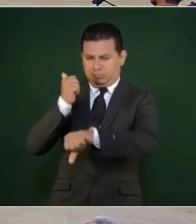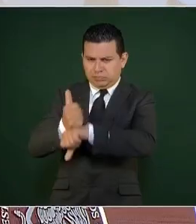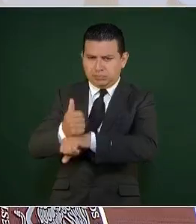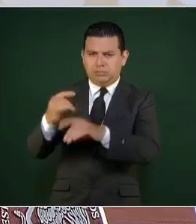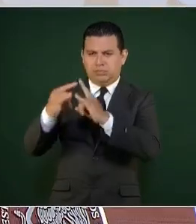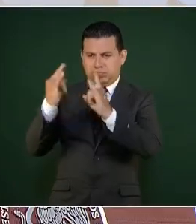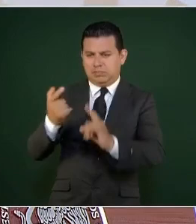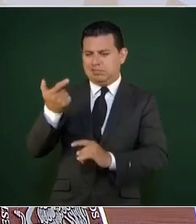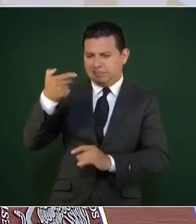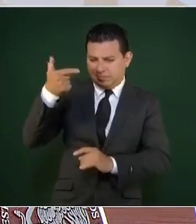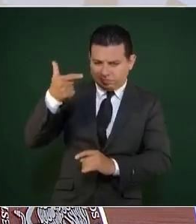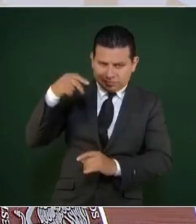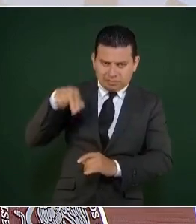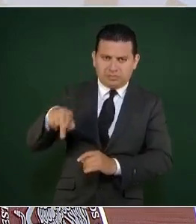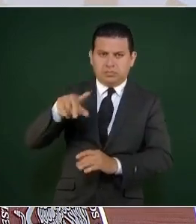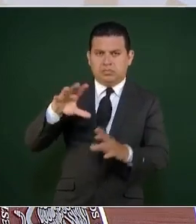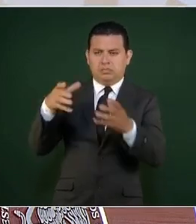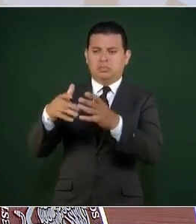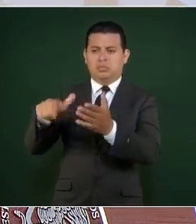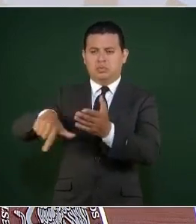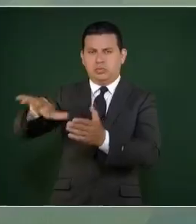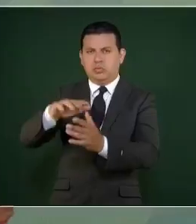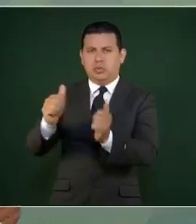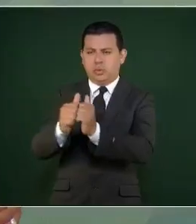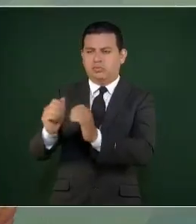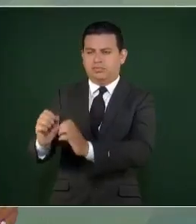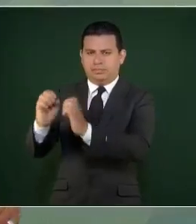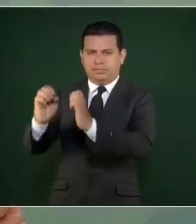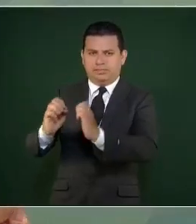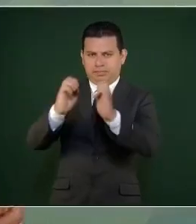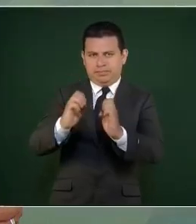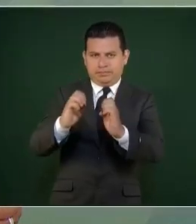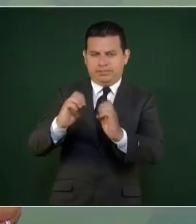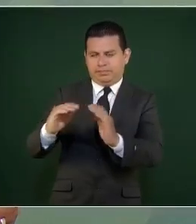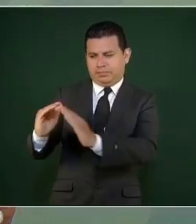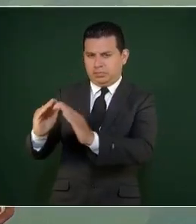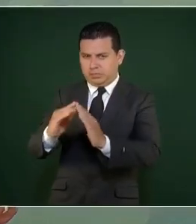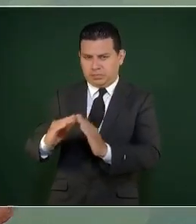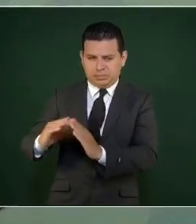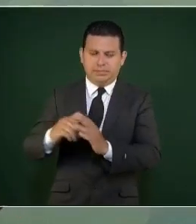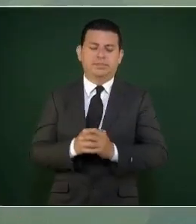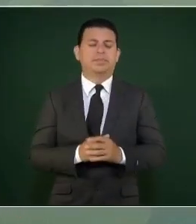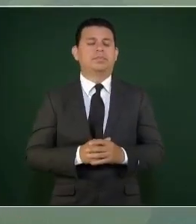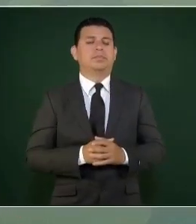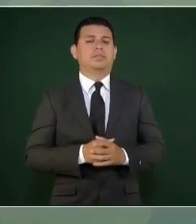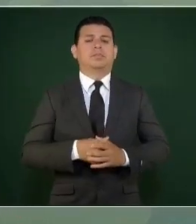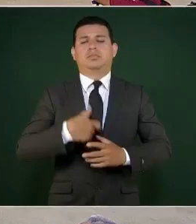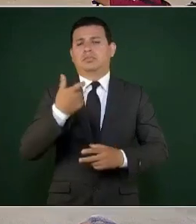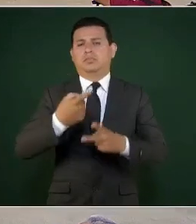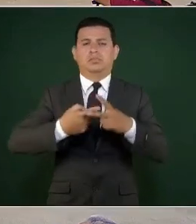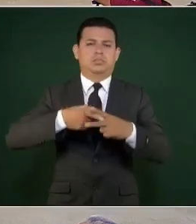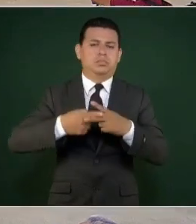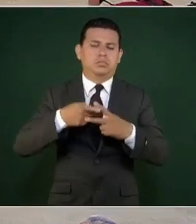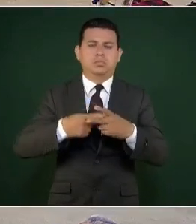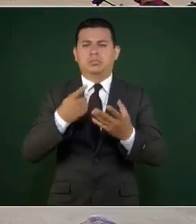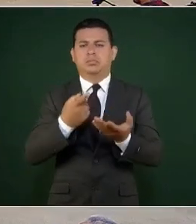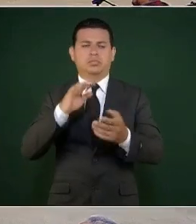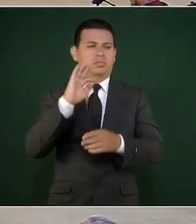de Guardia Nacional con su unidad habitacional. En cuanto a los recursos